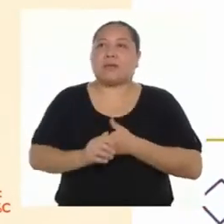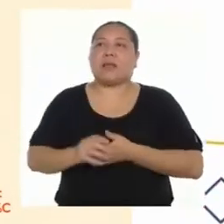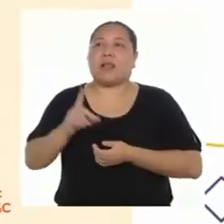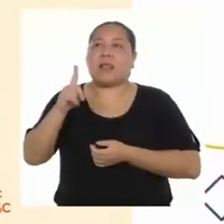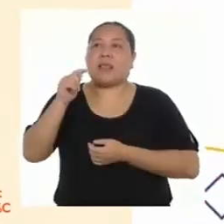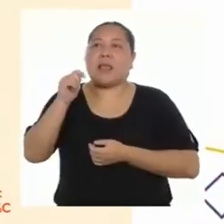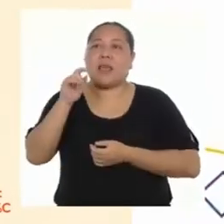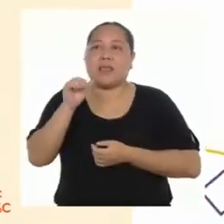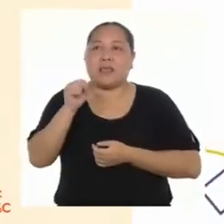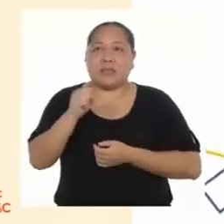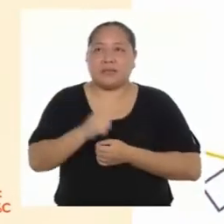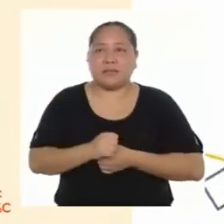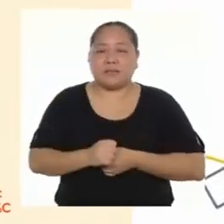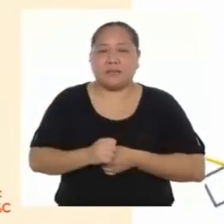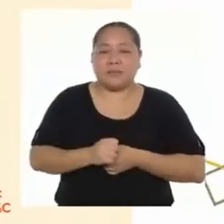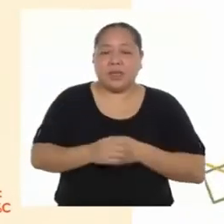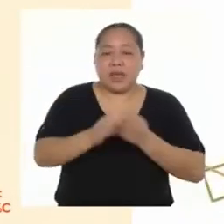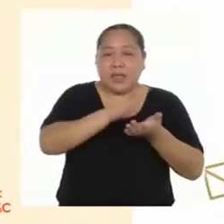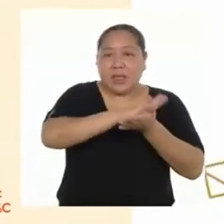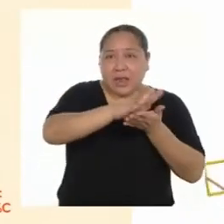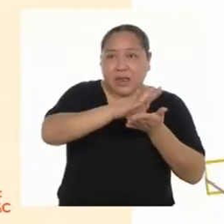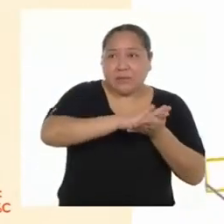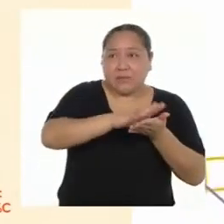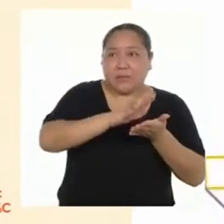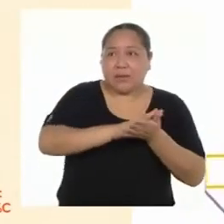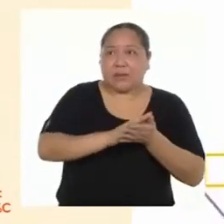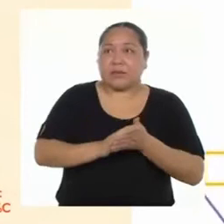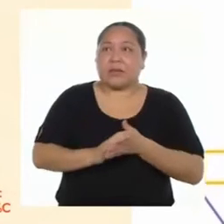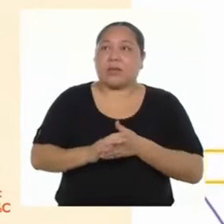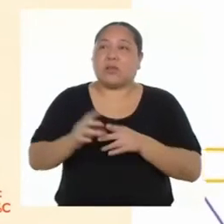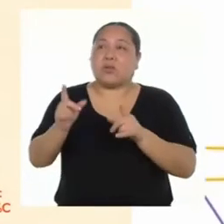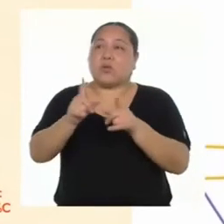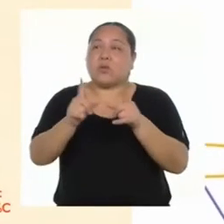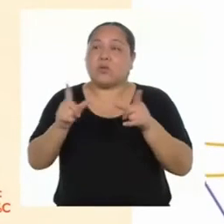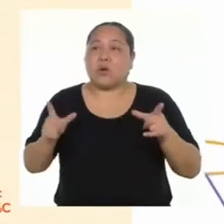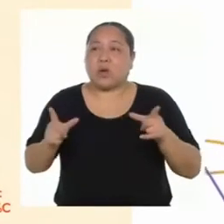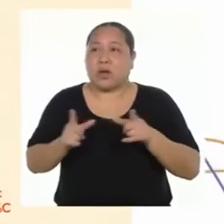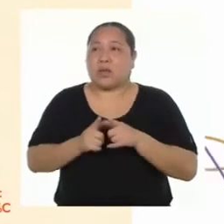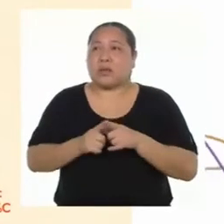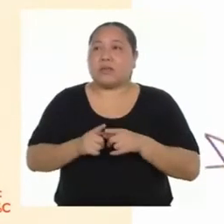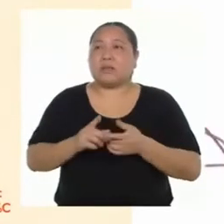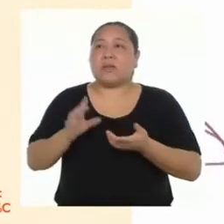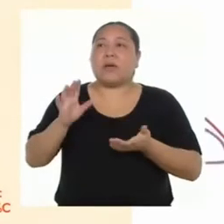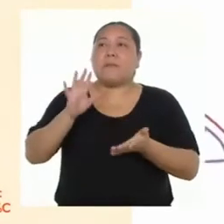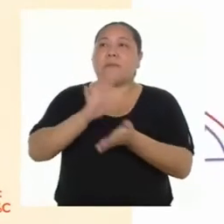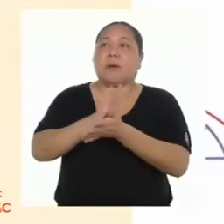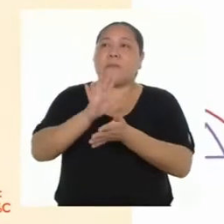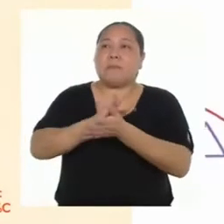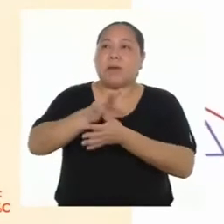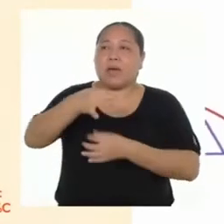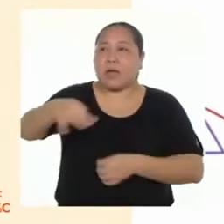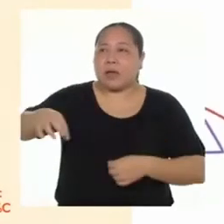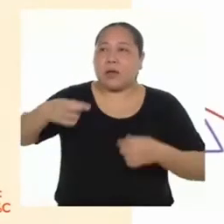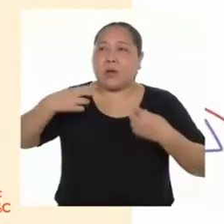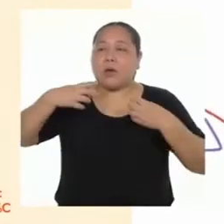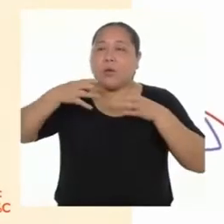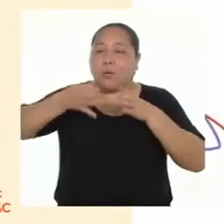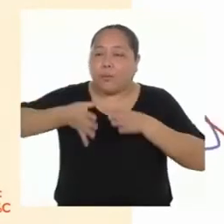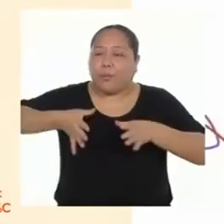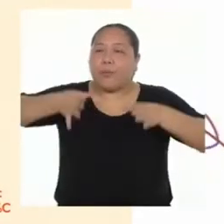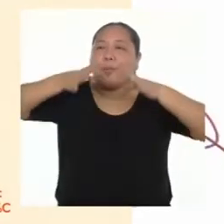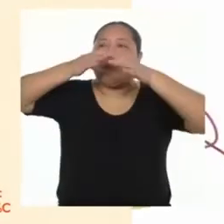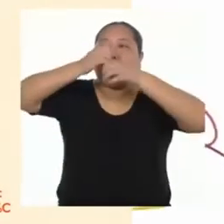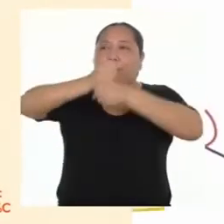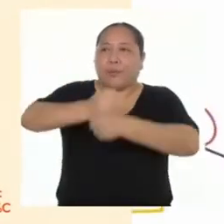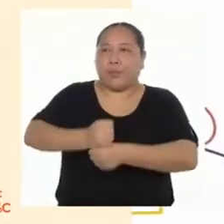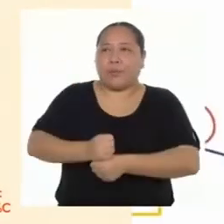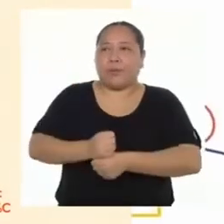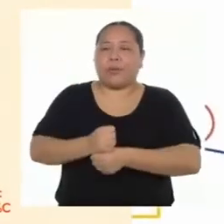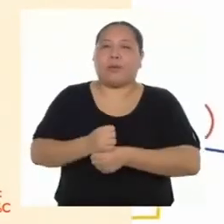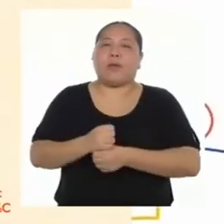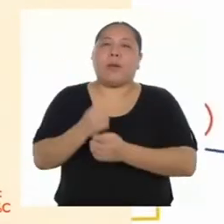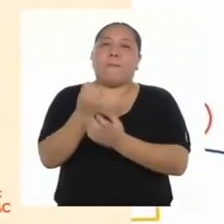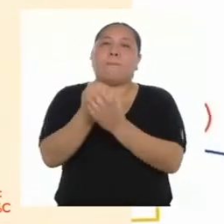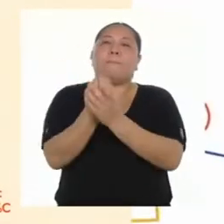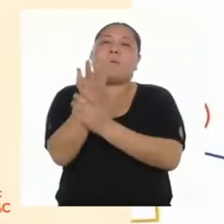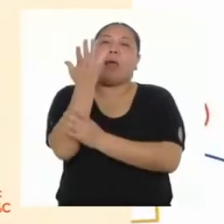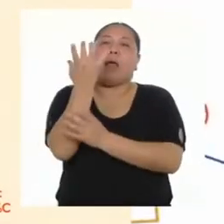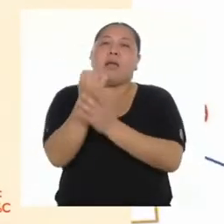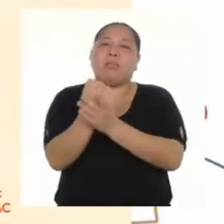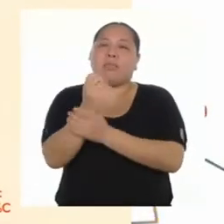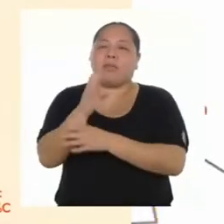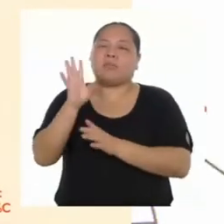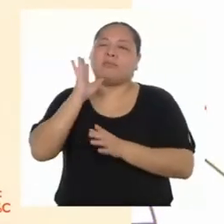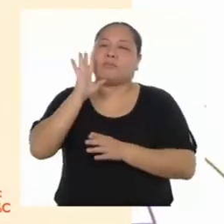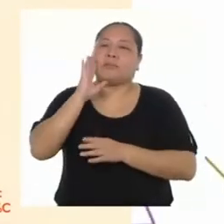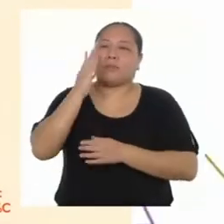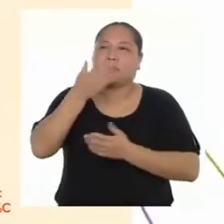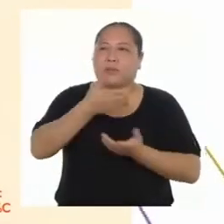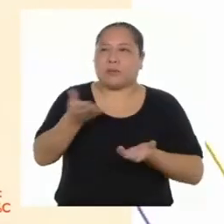etc. Residuo de limpieza, de espacios públicos, papeles, plásticos, envolturas, restos de plantas,